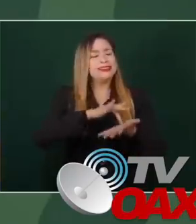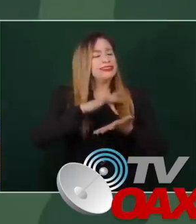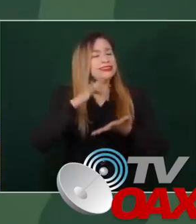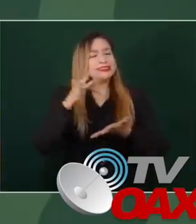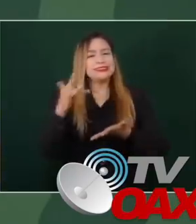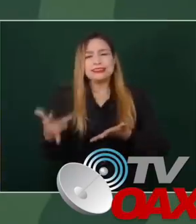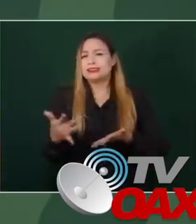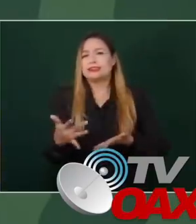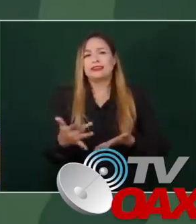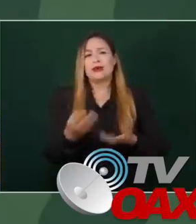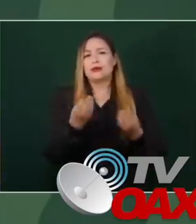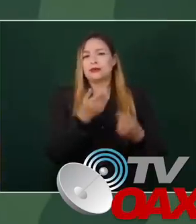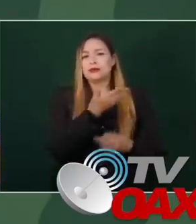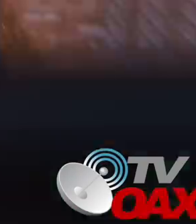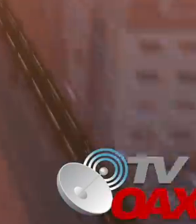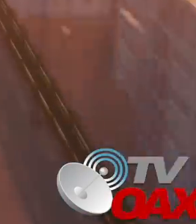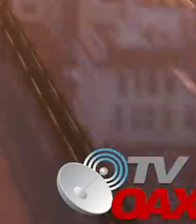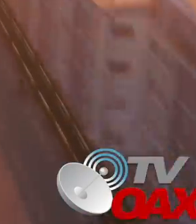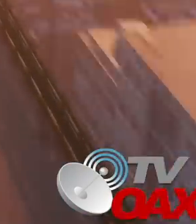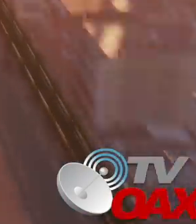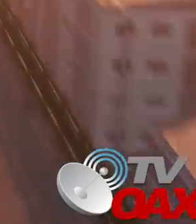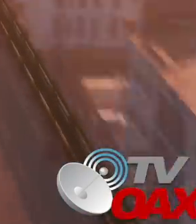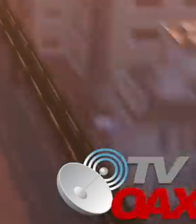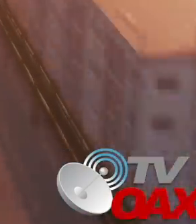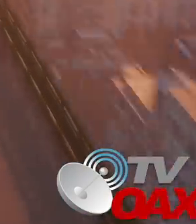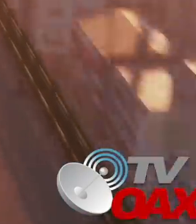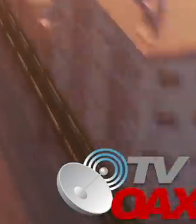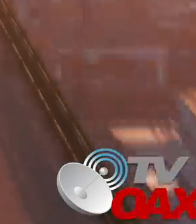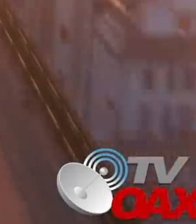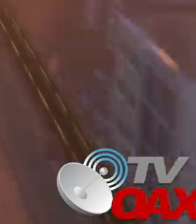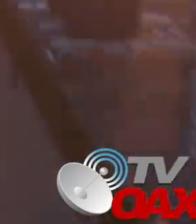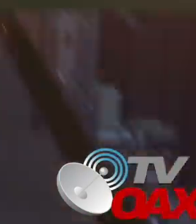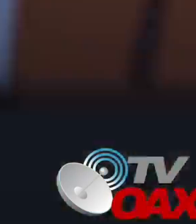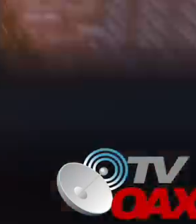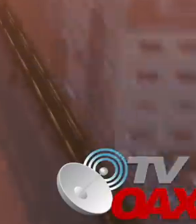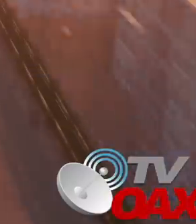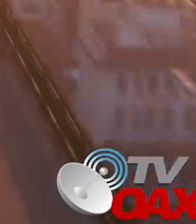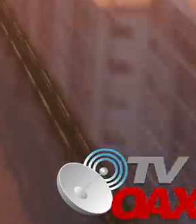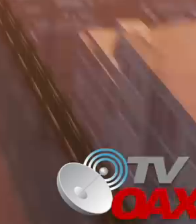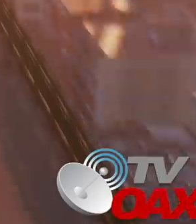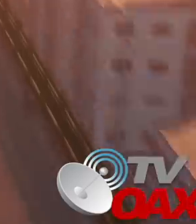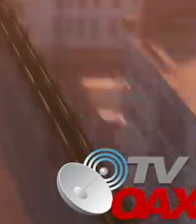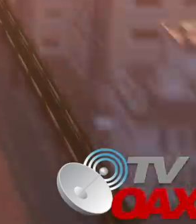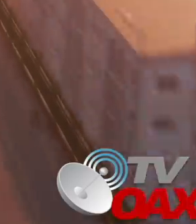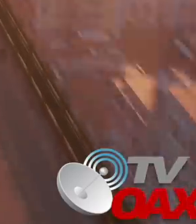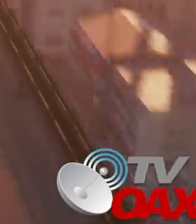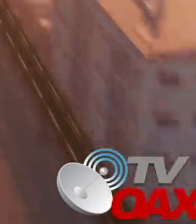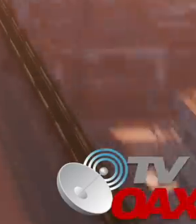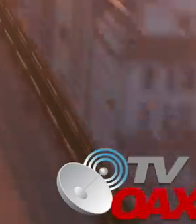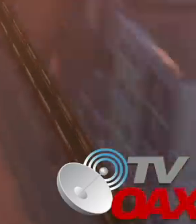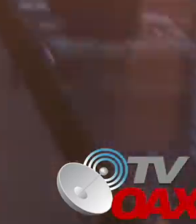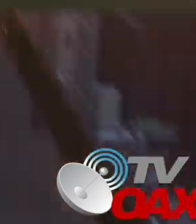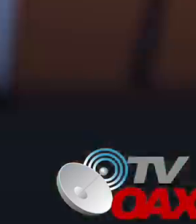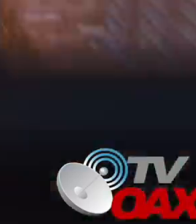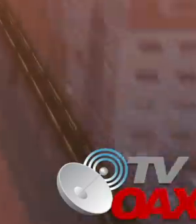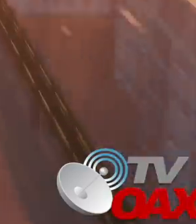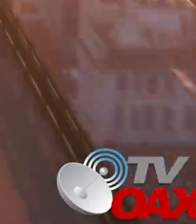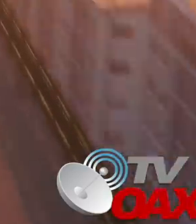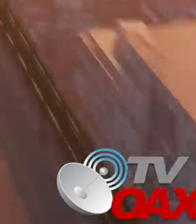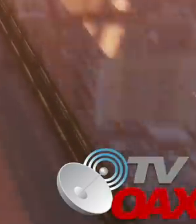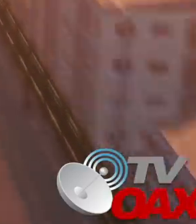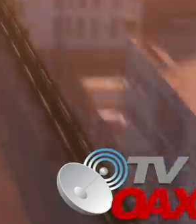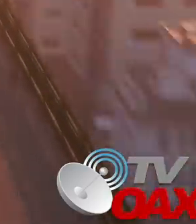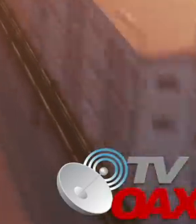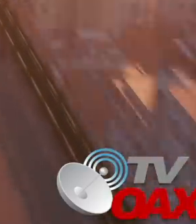que el proyecto del tren suburbano va a ser una realidad. El presidente, además de otorgarnos